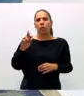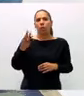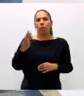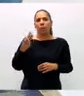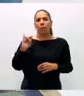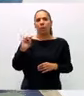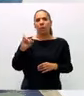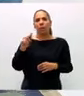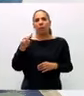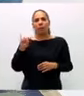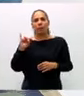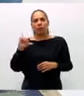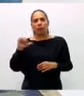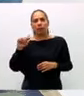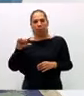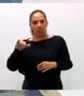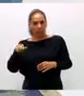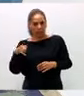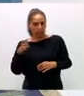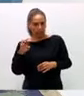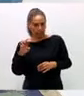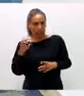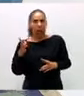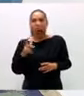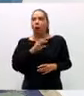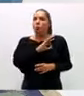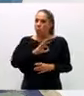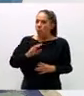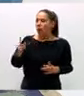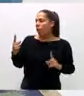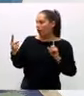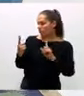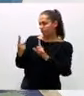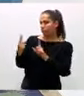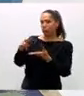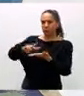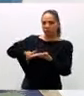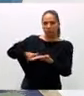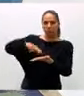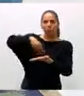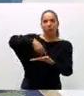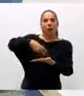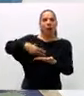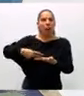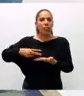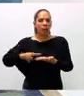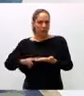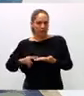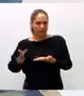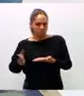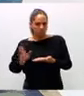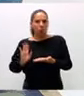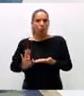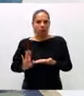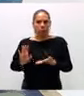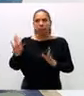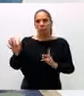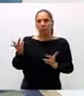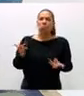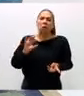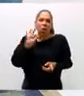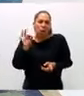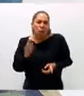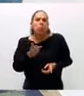el personal directivo, personal de orientación, de tutoría, en fin, incluso hasta padres y madres pueden intervenir